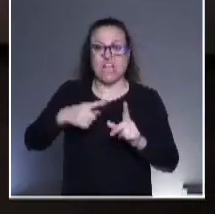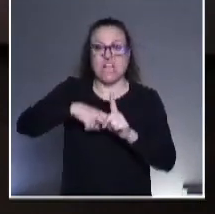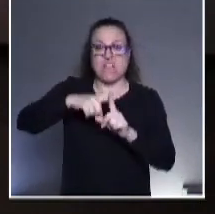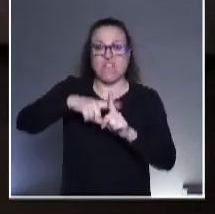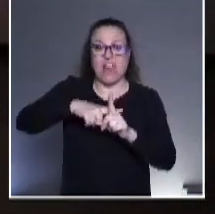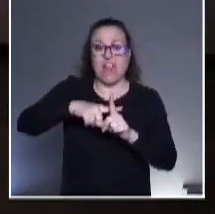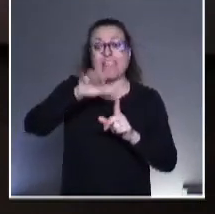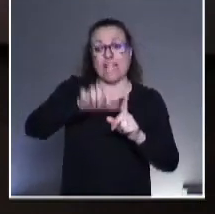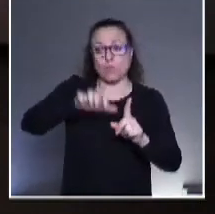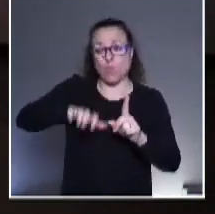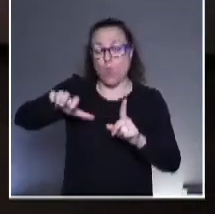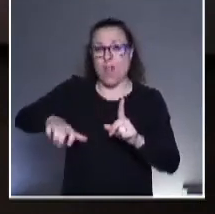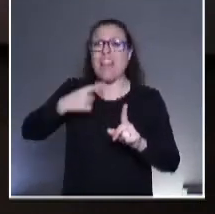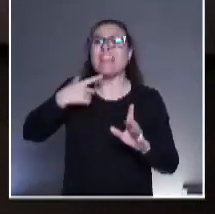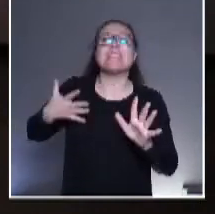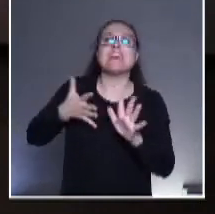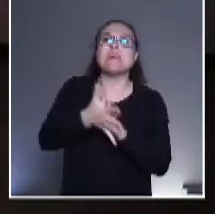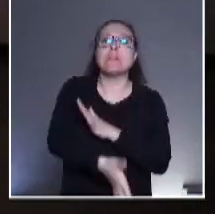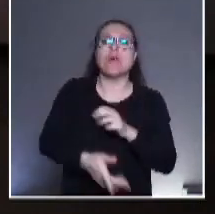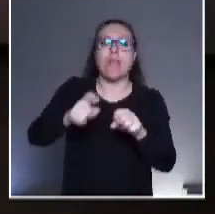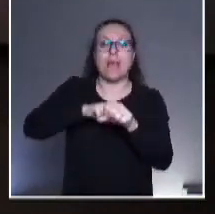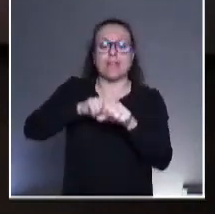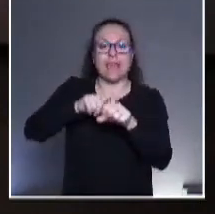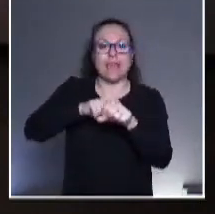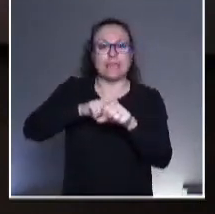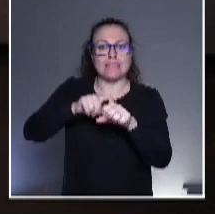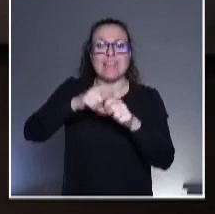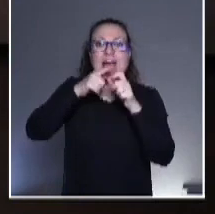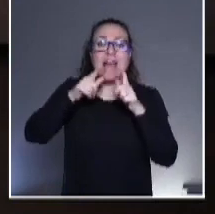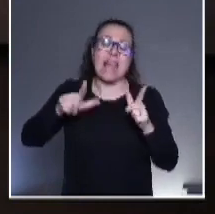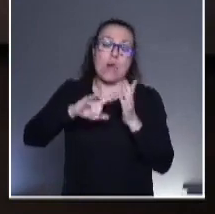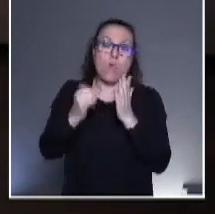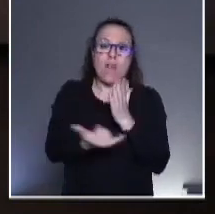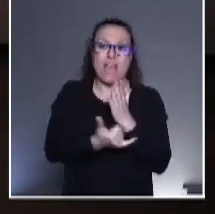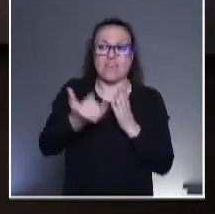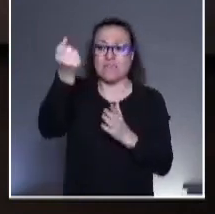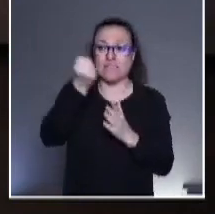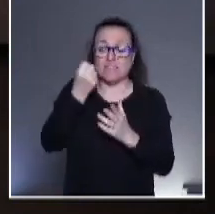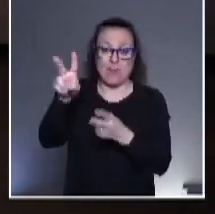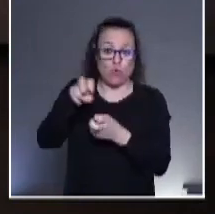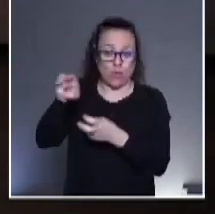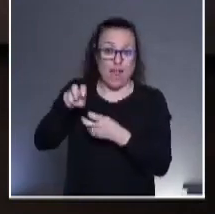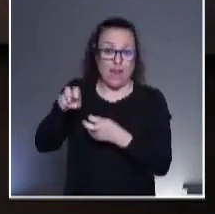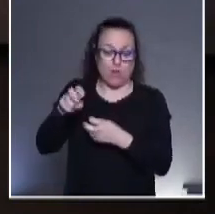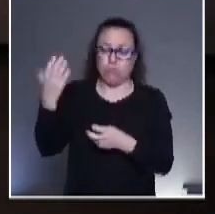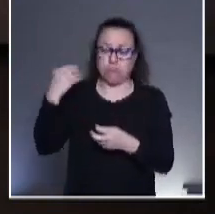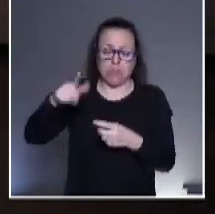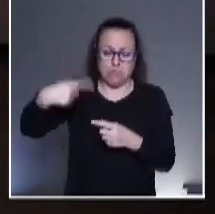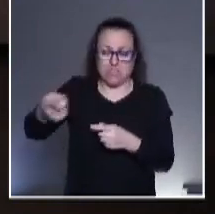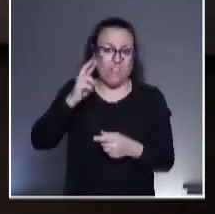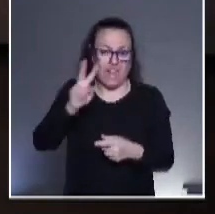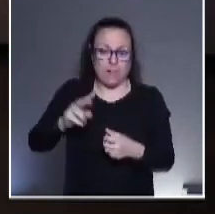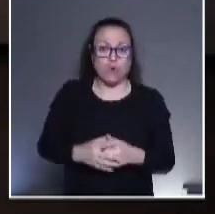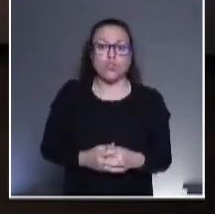del texto para describir cuáles son las características del lenguaje tributario, como veremos dentro de un rato en